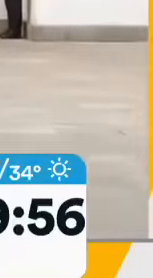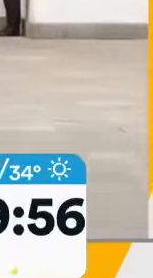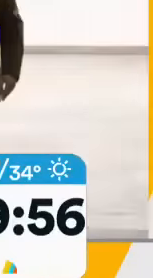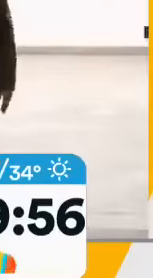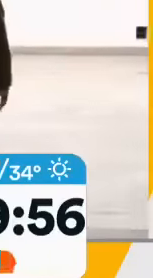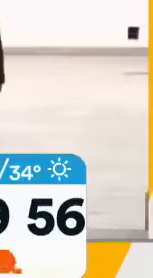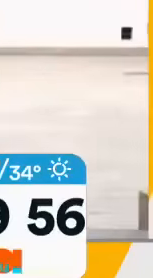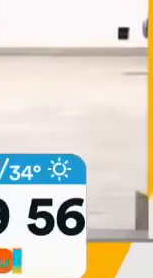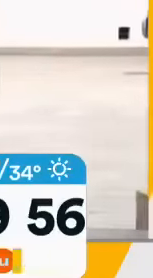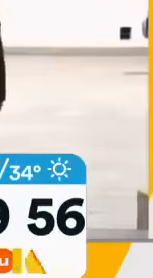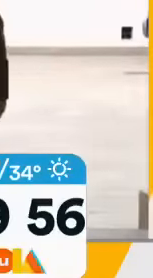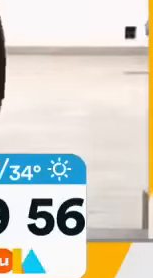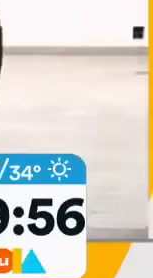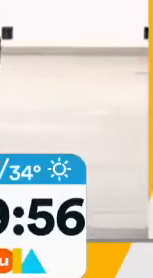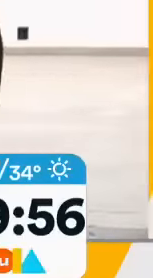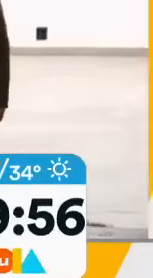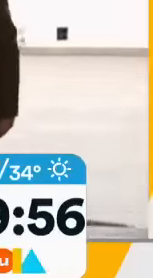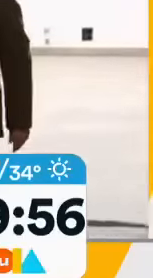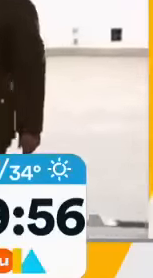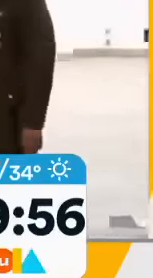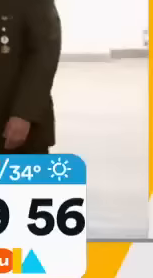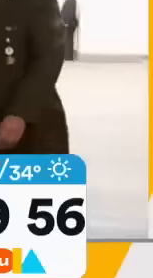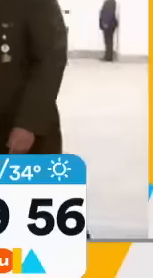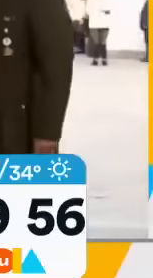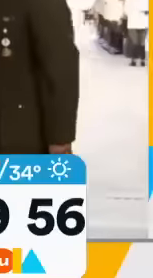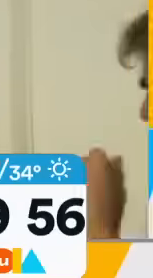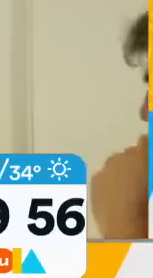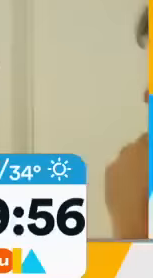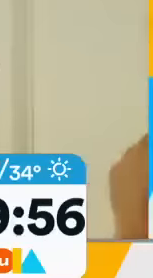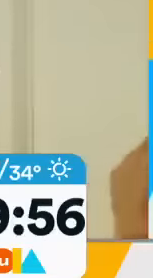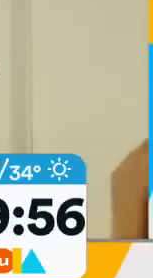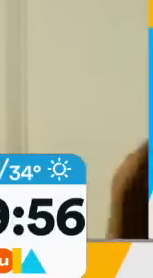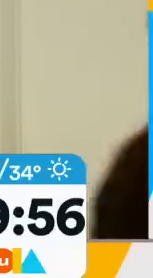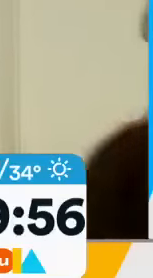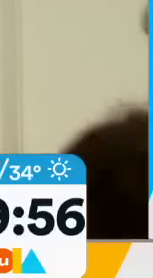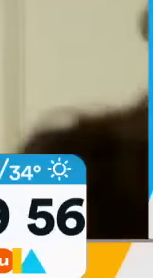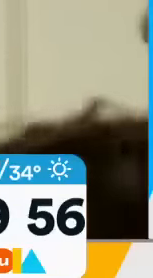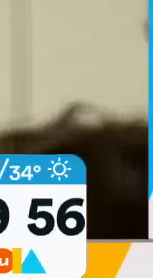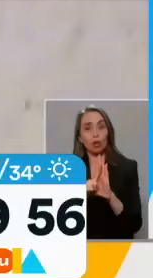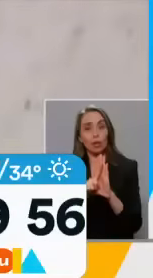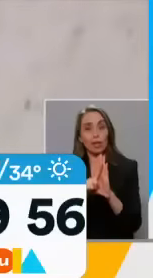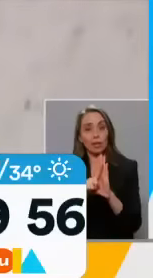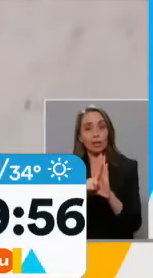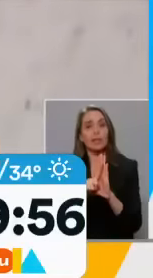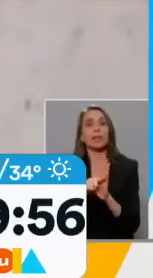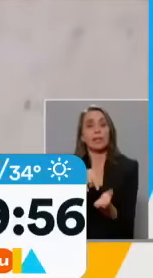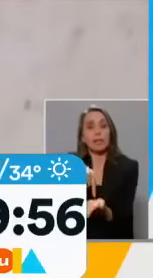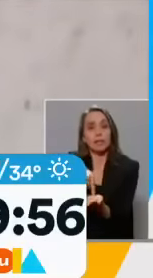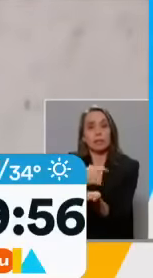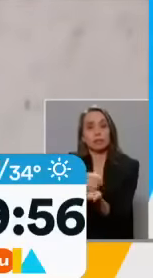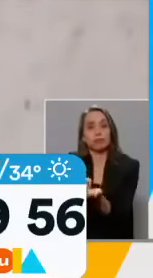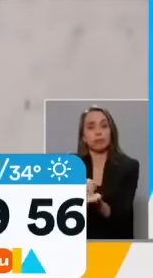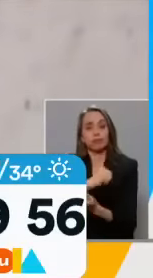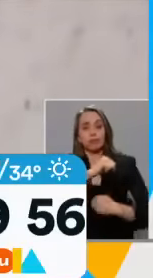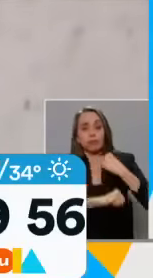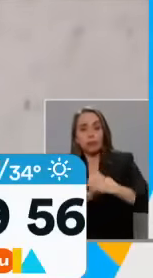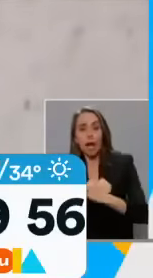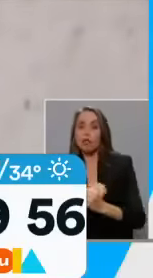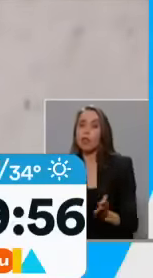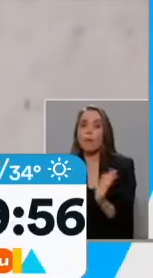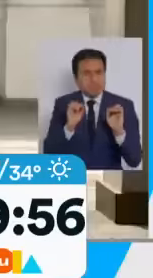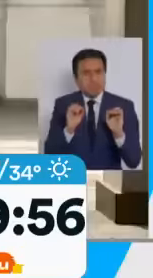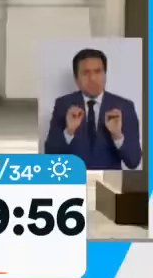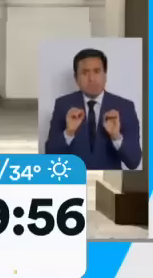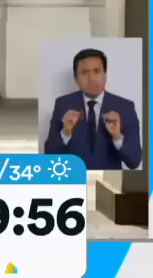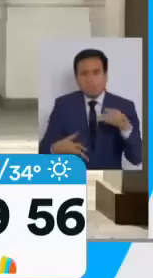decían? Alguna pregunta técnica, algo, querían, estaban chequeando opiniones. O el